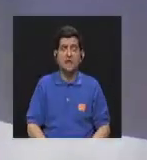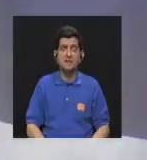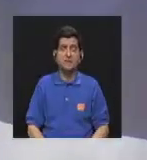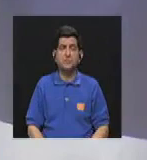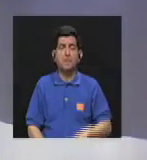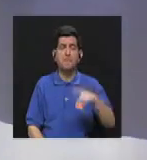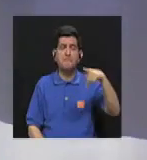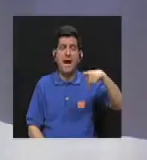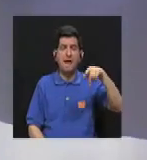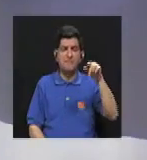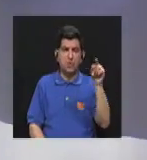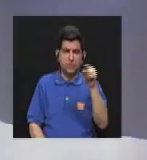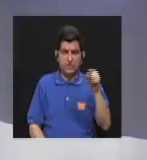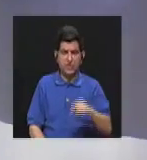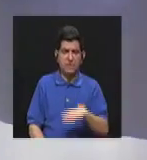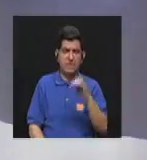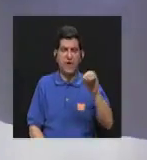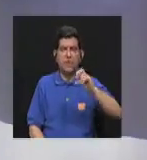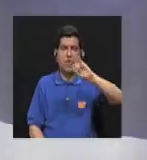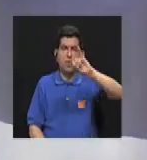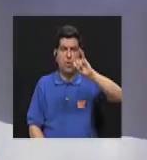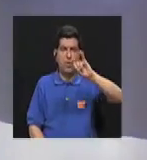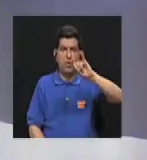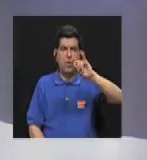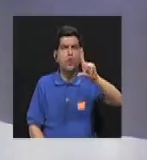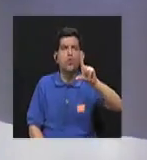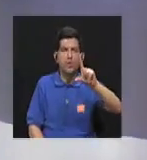los indígenas, Pablo Síbar o